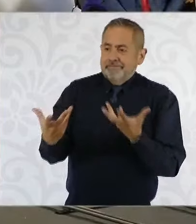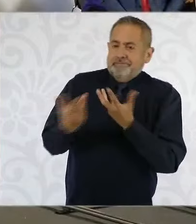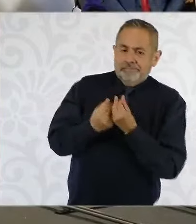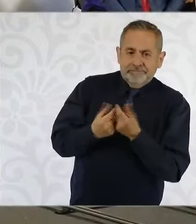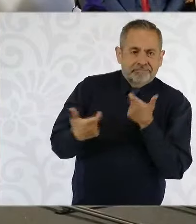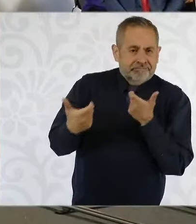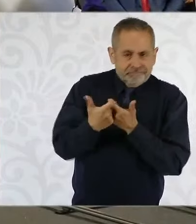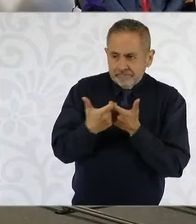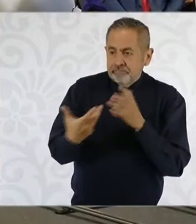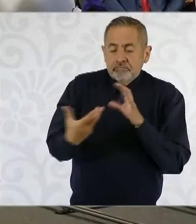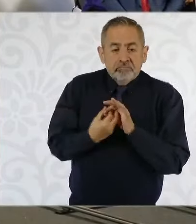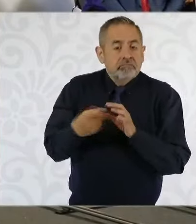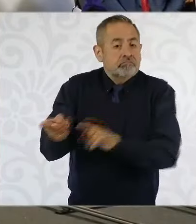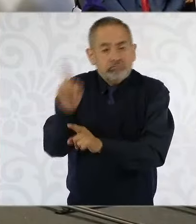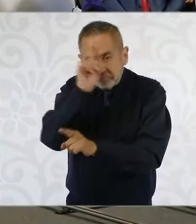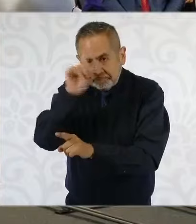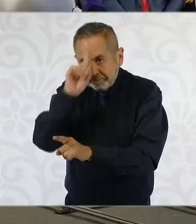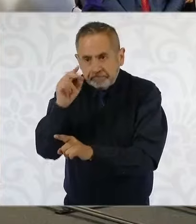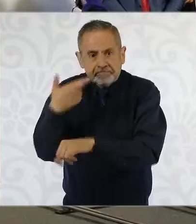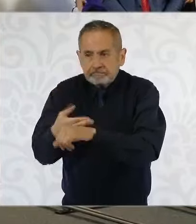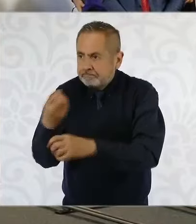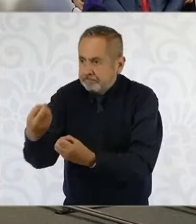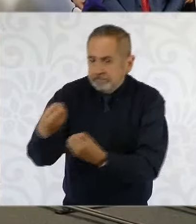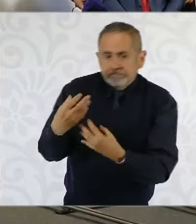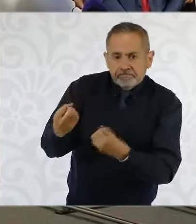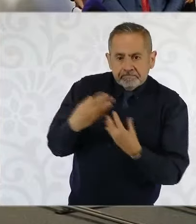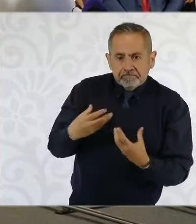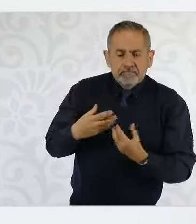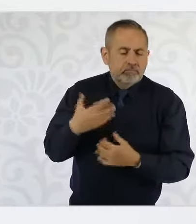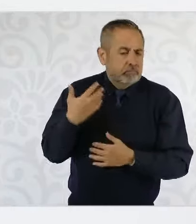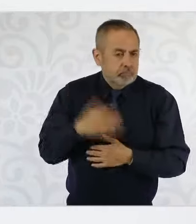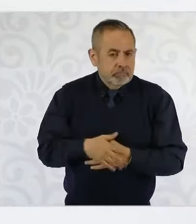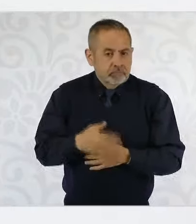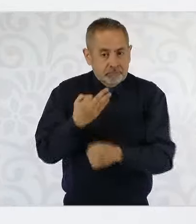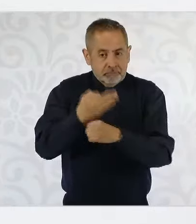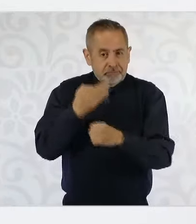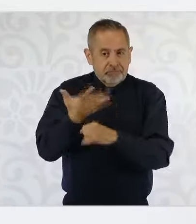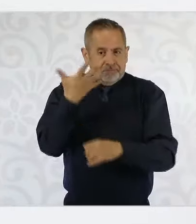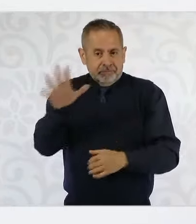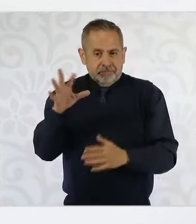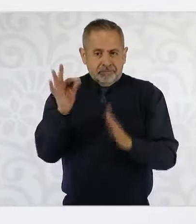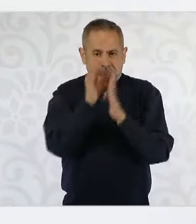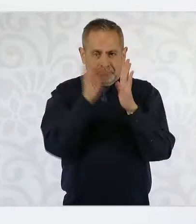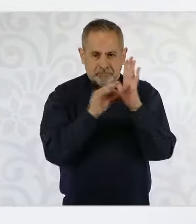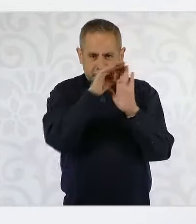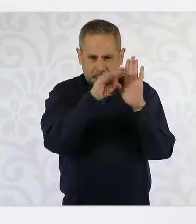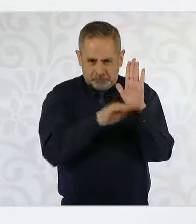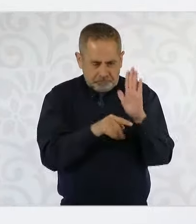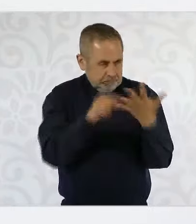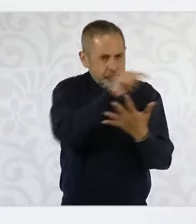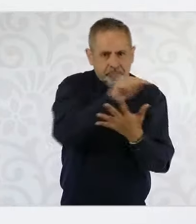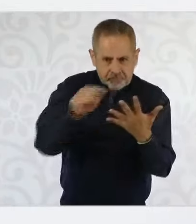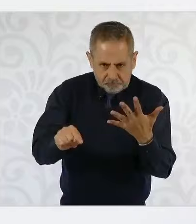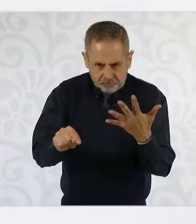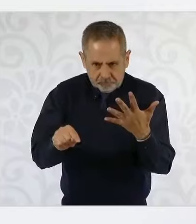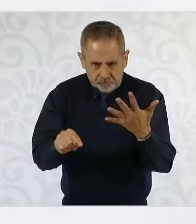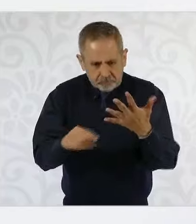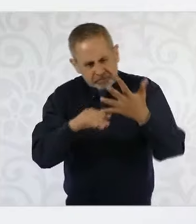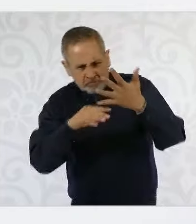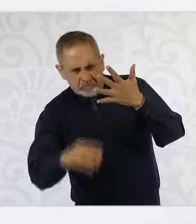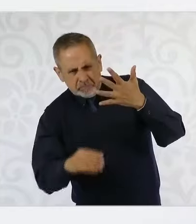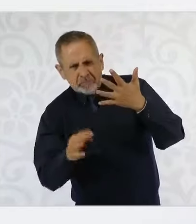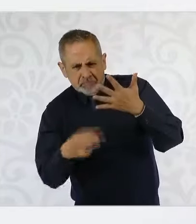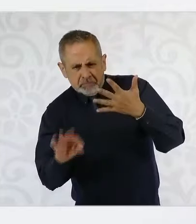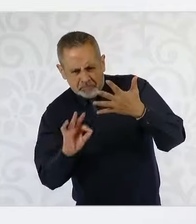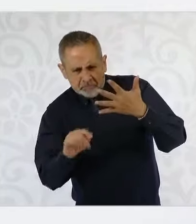coinversión. En sectores prioritarios, pues pusimos 10. Los que no están aquí no quiere decir que no sean importantes. Con todos